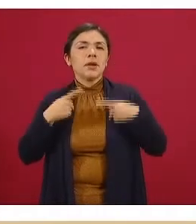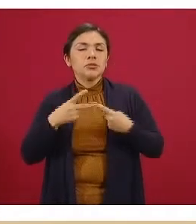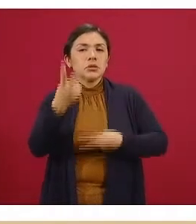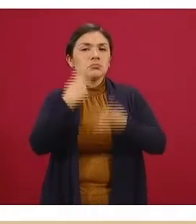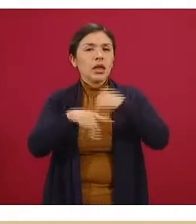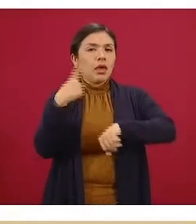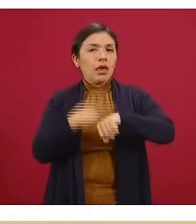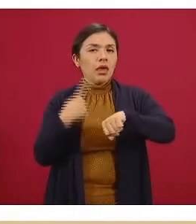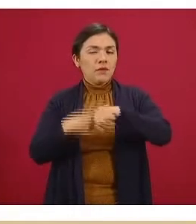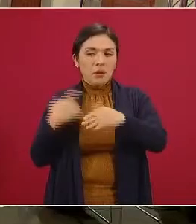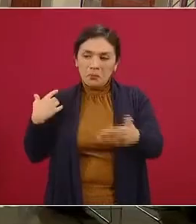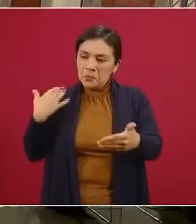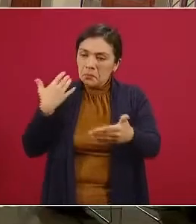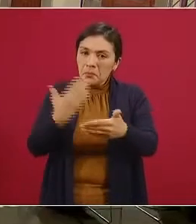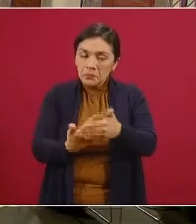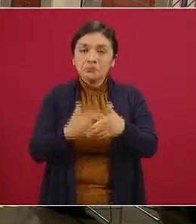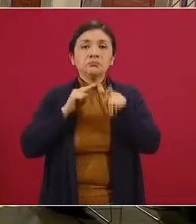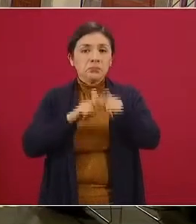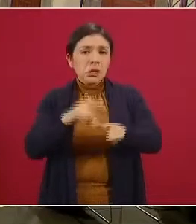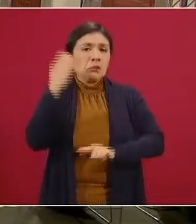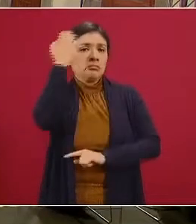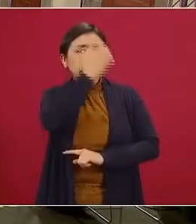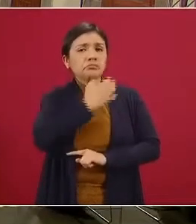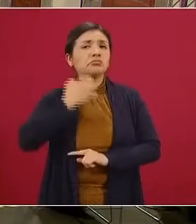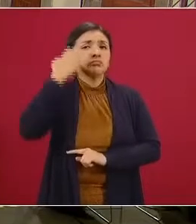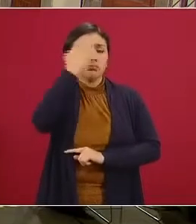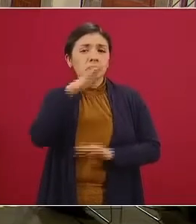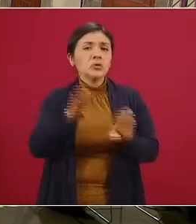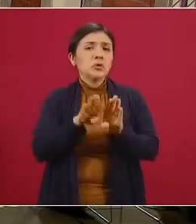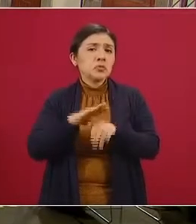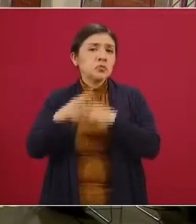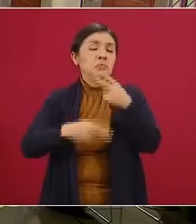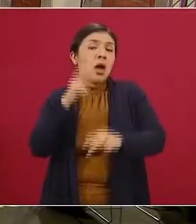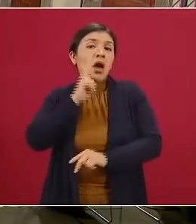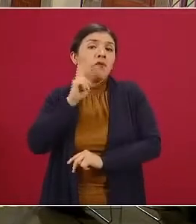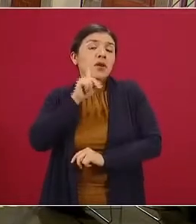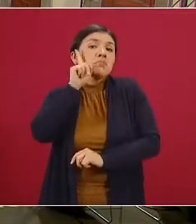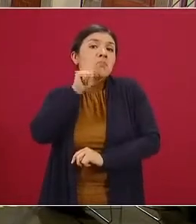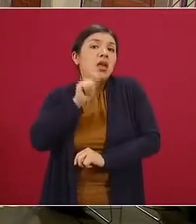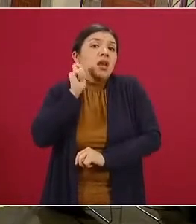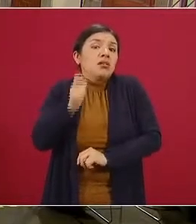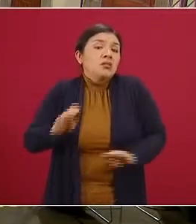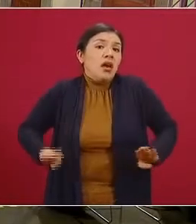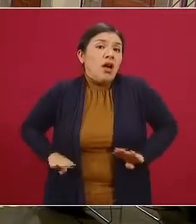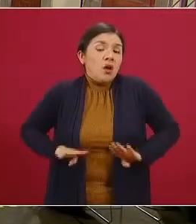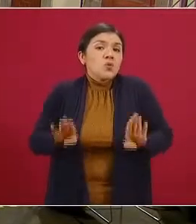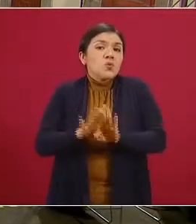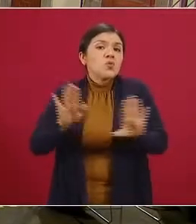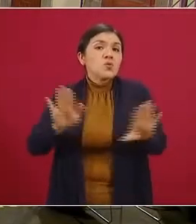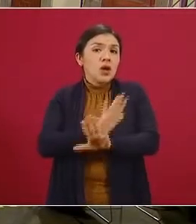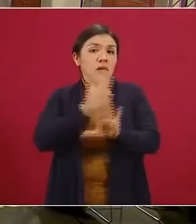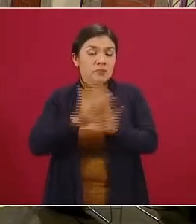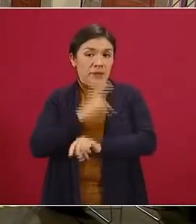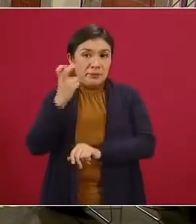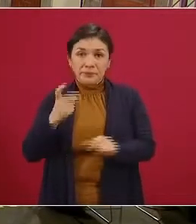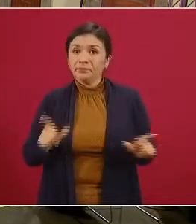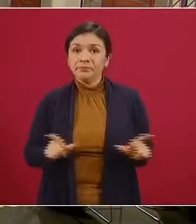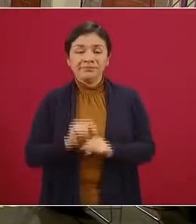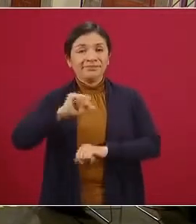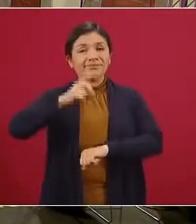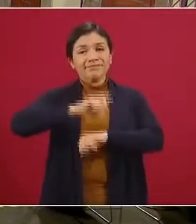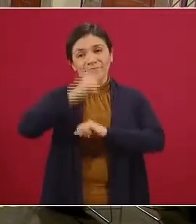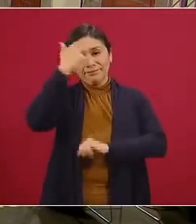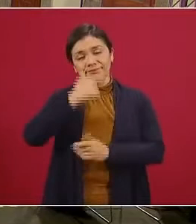las últimas semanas. Vamos a seguir monitoreando la epidemia, veremos mañana cómo se actualizan los datos. Sería lo para esta